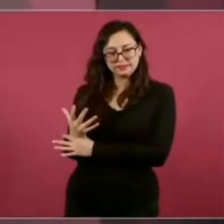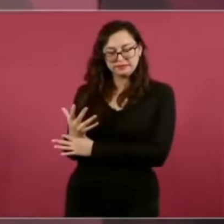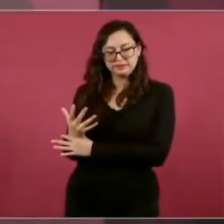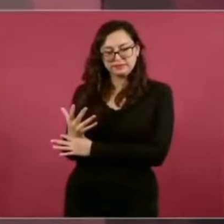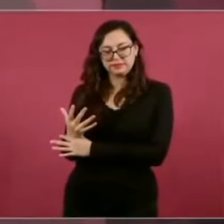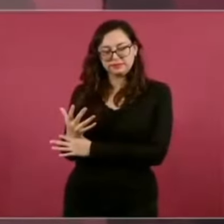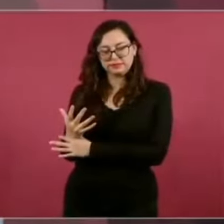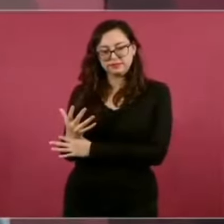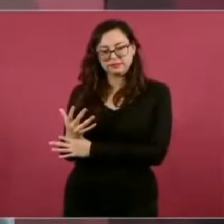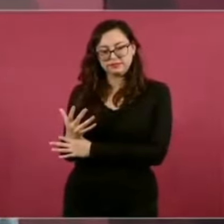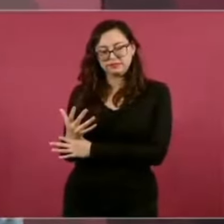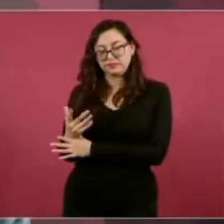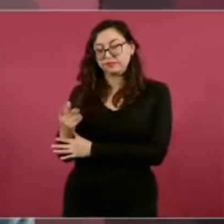me comentó en una ocasión,